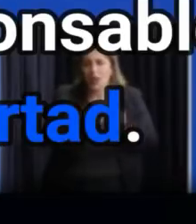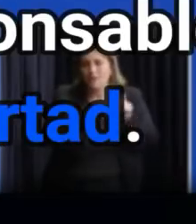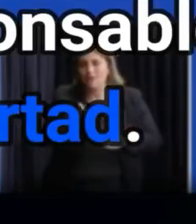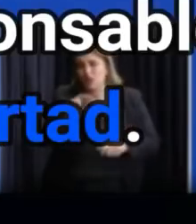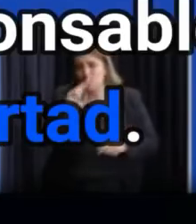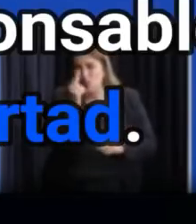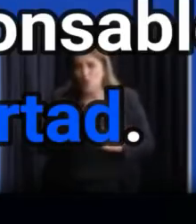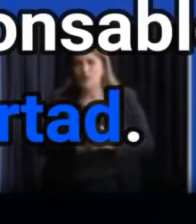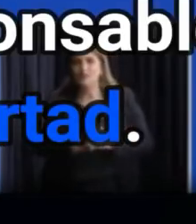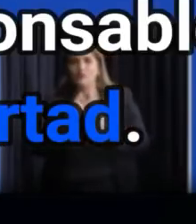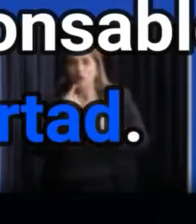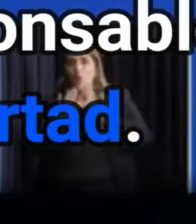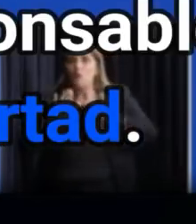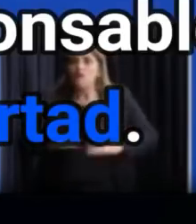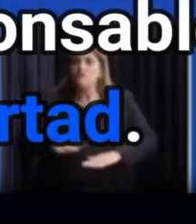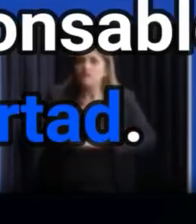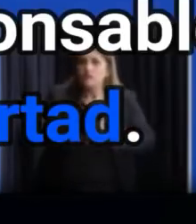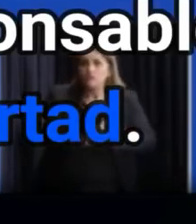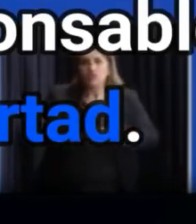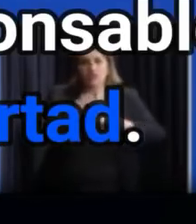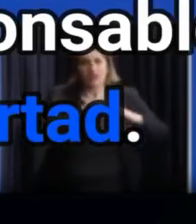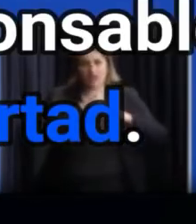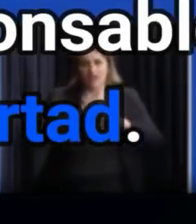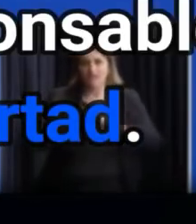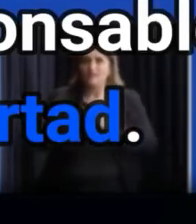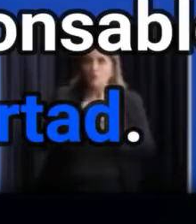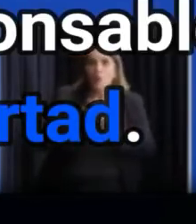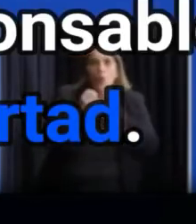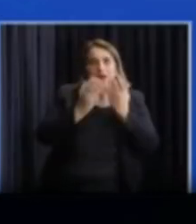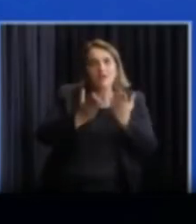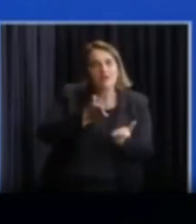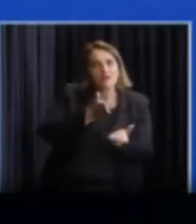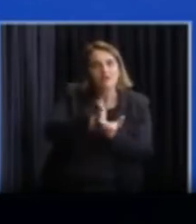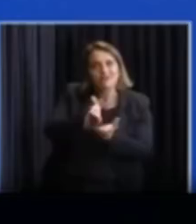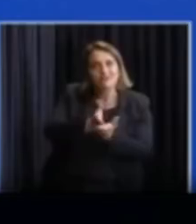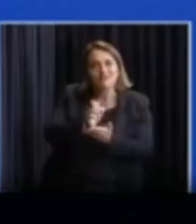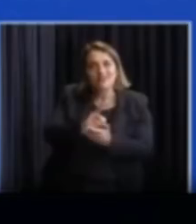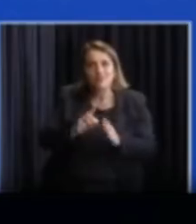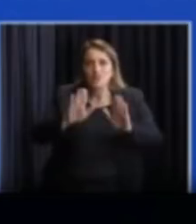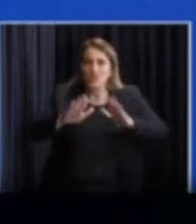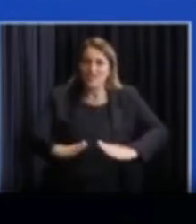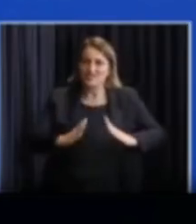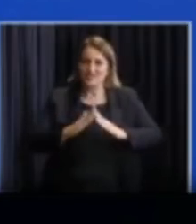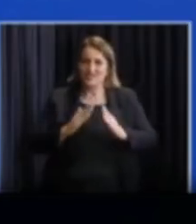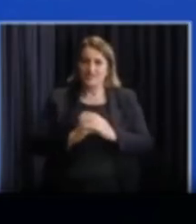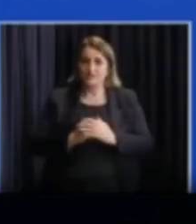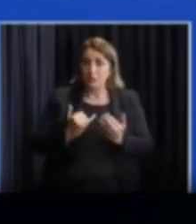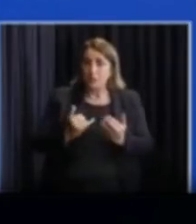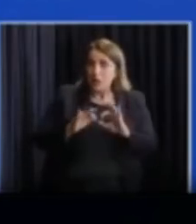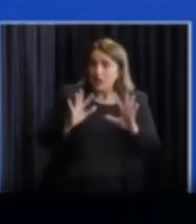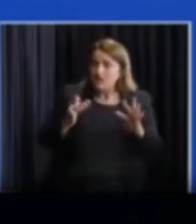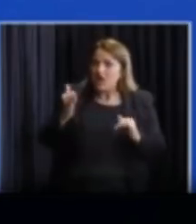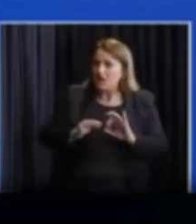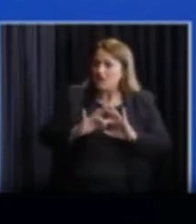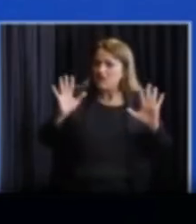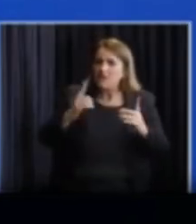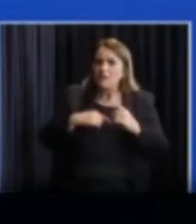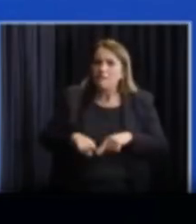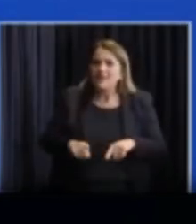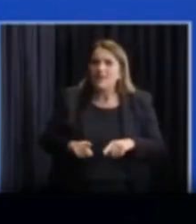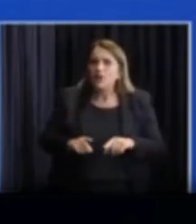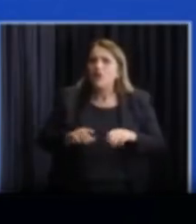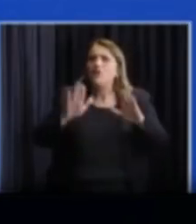Gracias al uso adecuado y responsable y solidario y generoso de la libertad. Esto lo hicieron los uruguayos, este paso de que empiecen